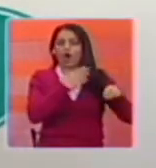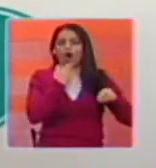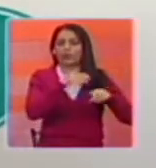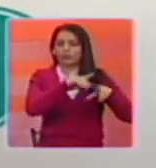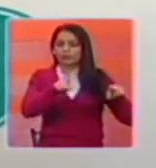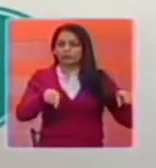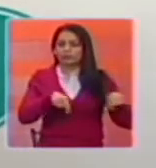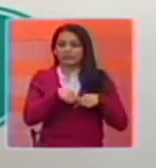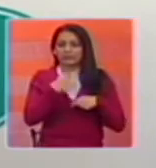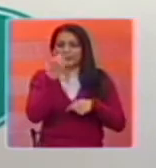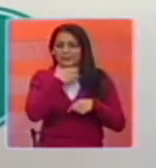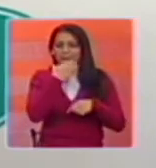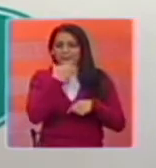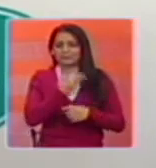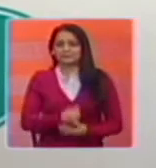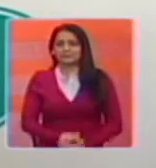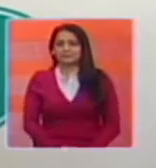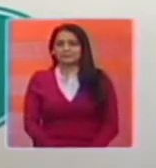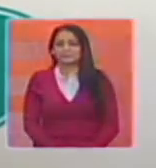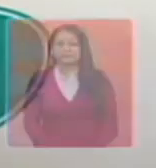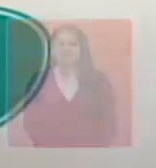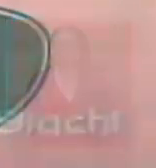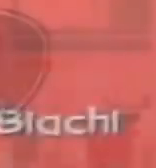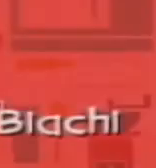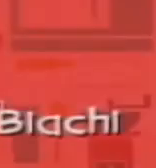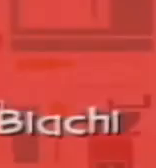son deliciosos.